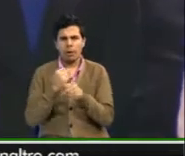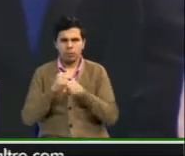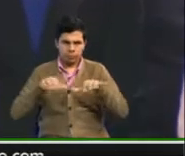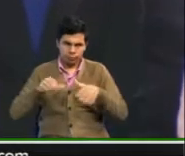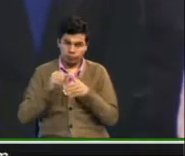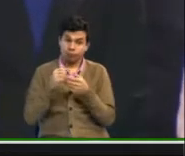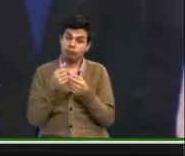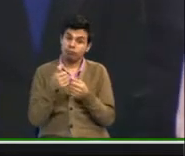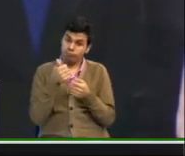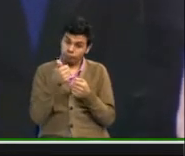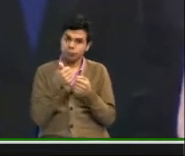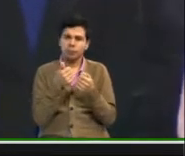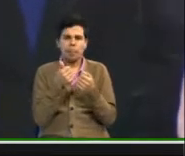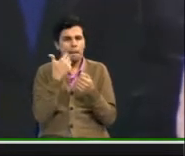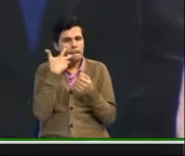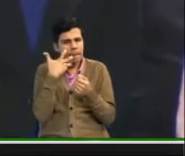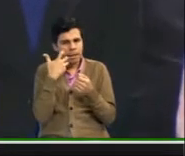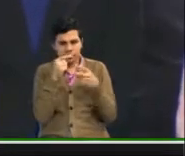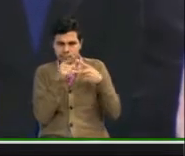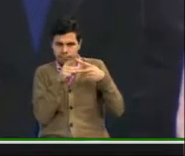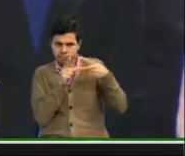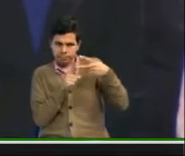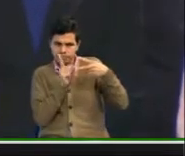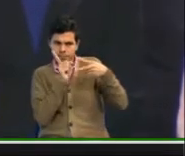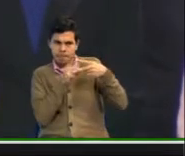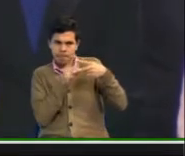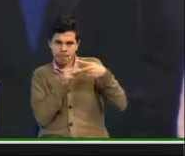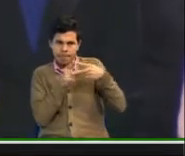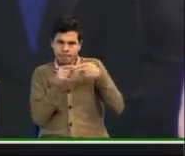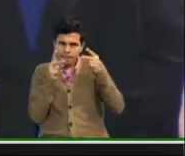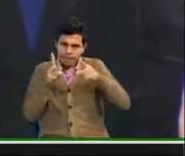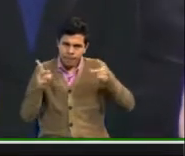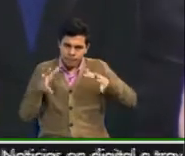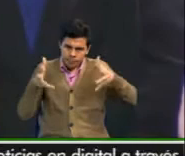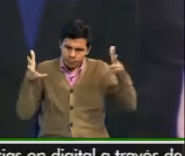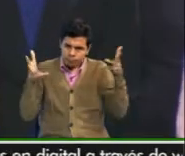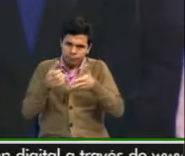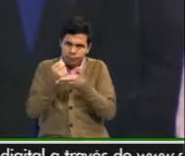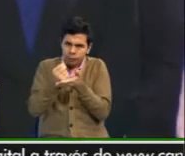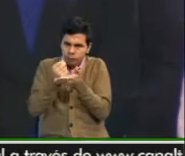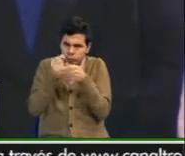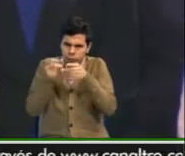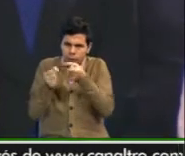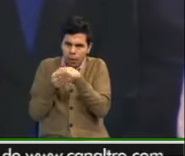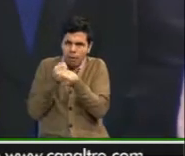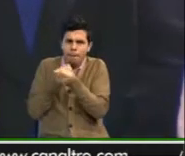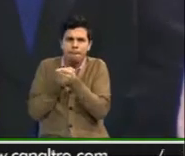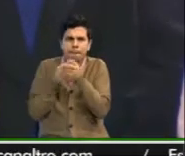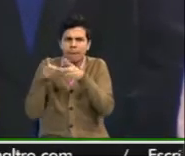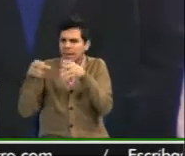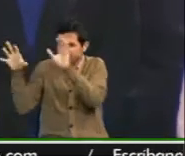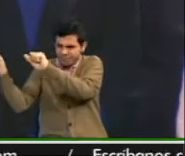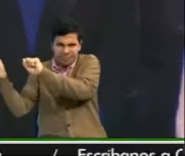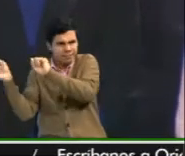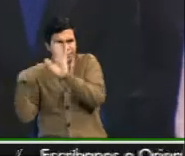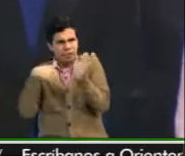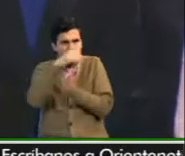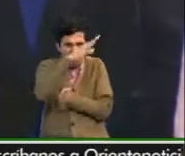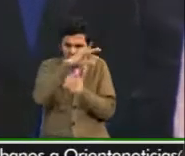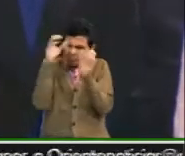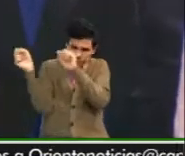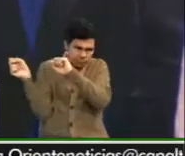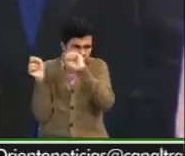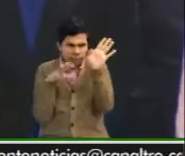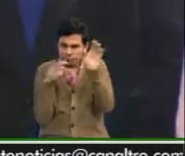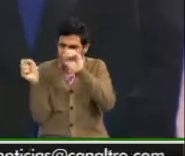frentes de acción el de la atención y apoyo humanitario a los colombianos a los deportados a los